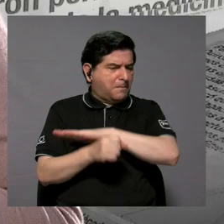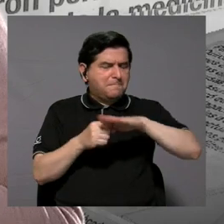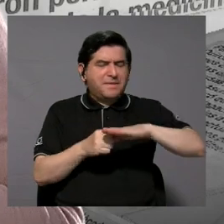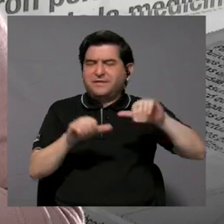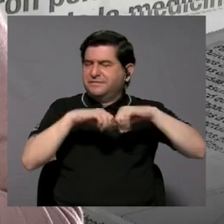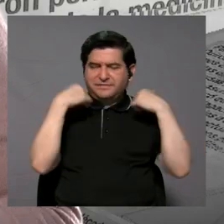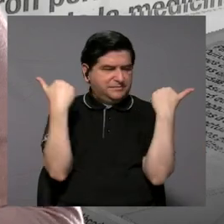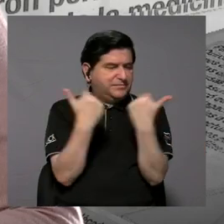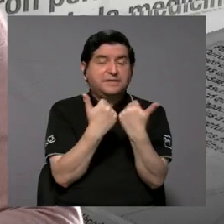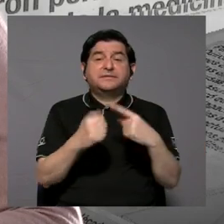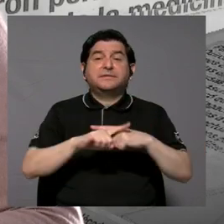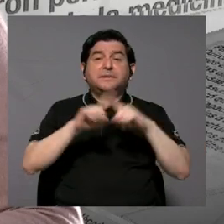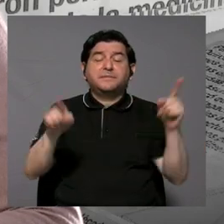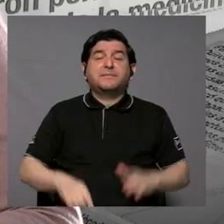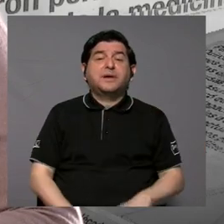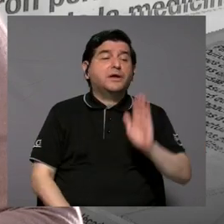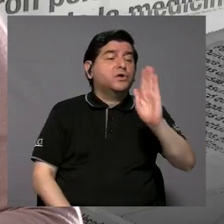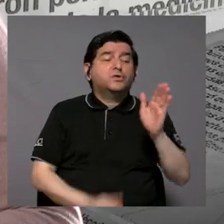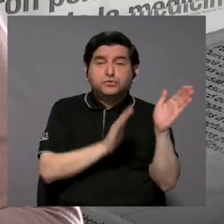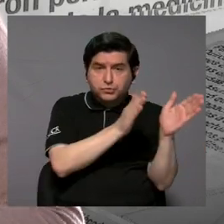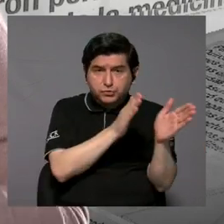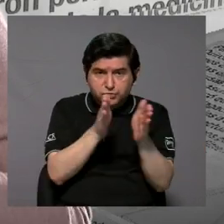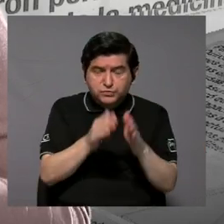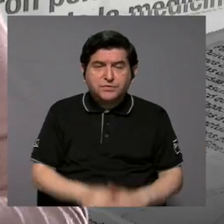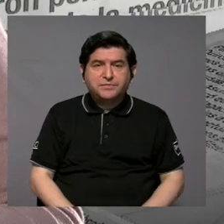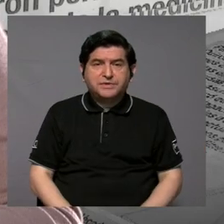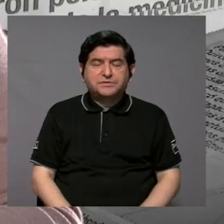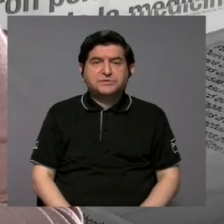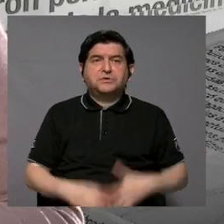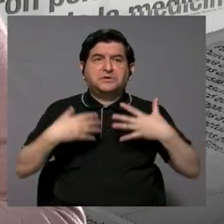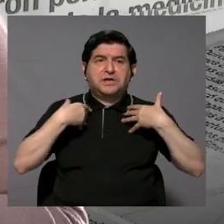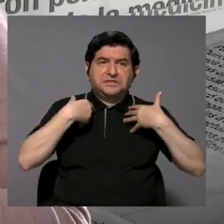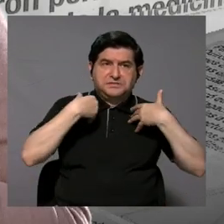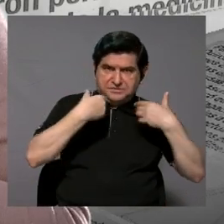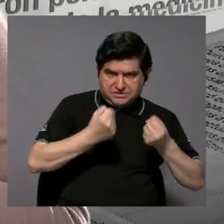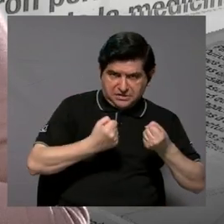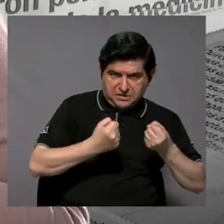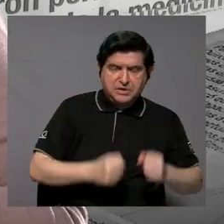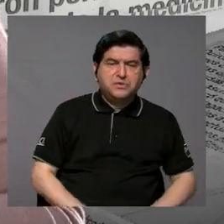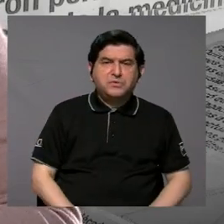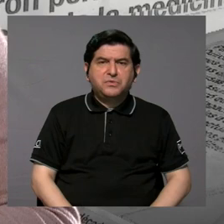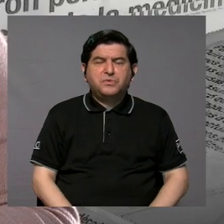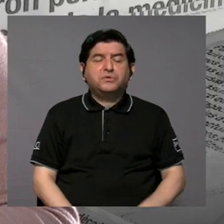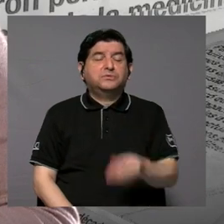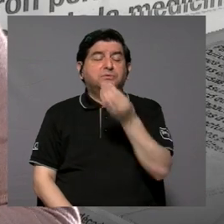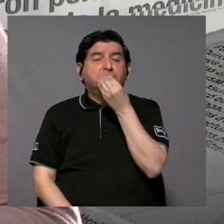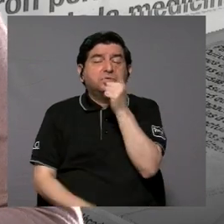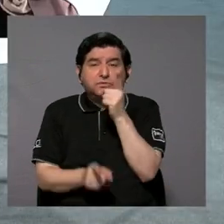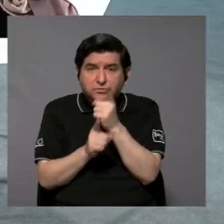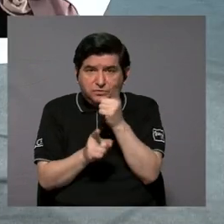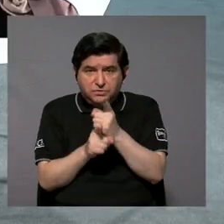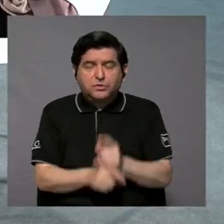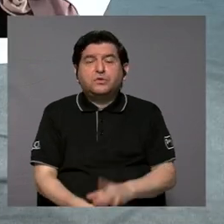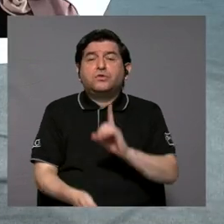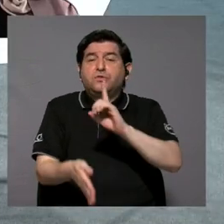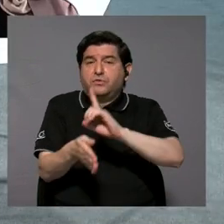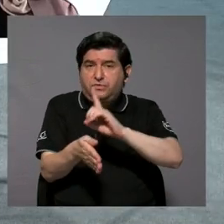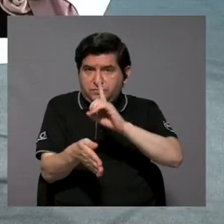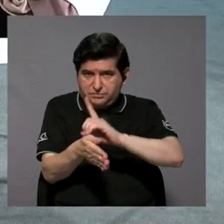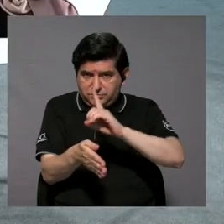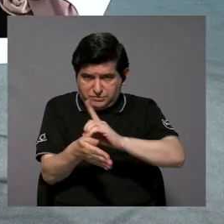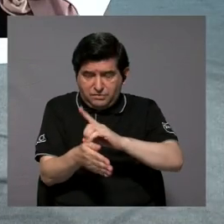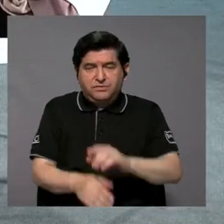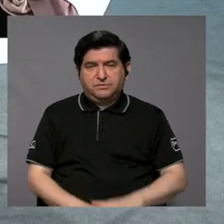la asociación, pero que tienen formación de salubristas, gente del área de la nutrición,